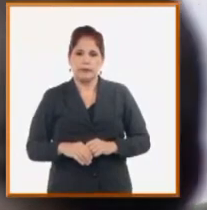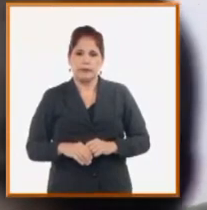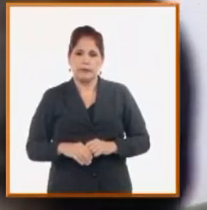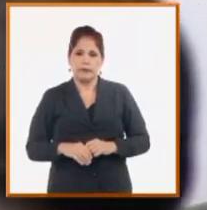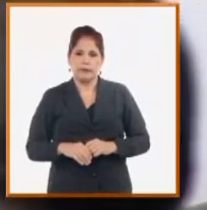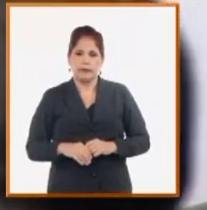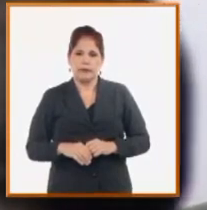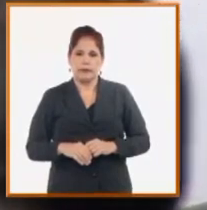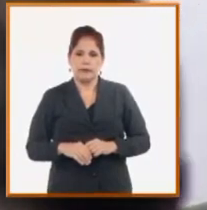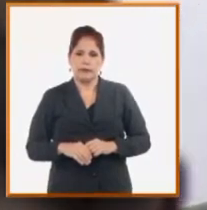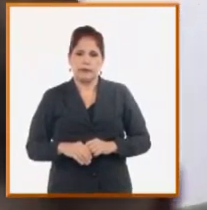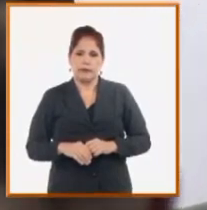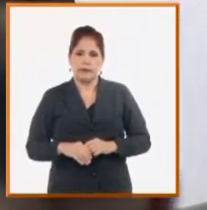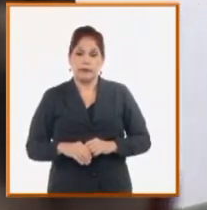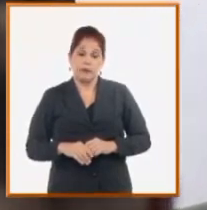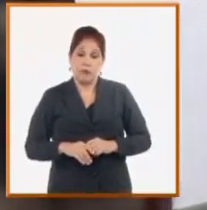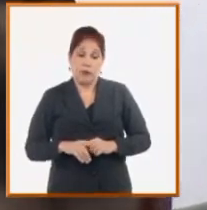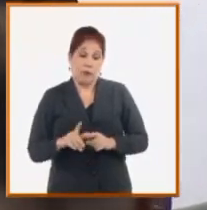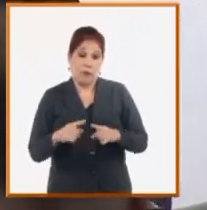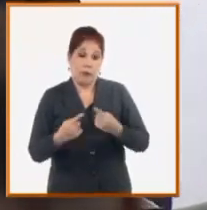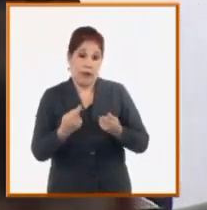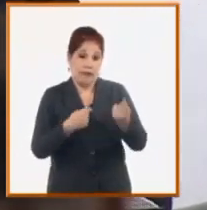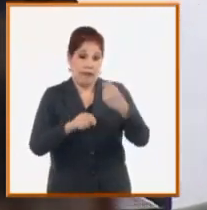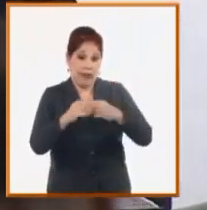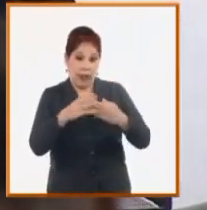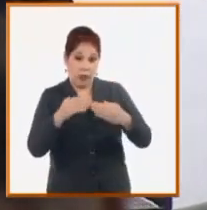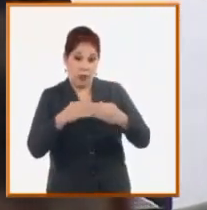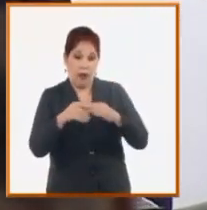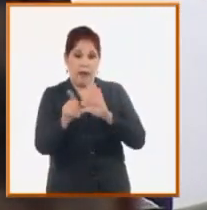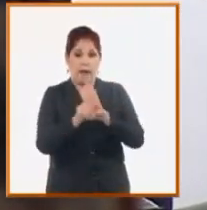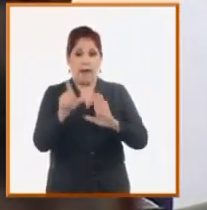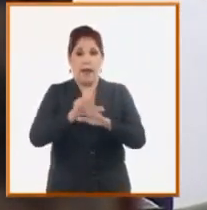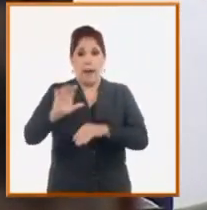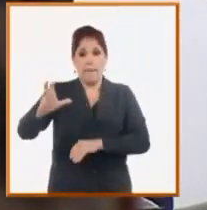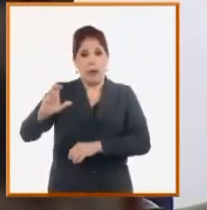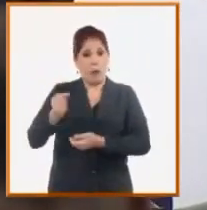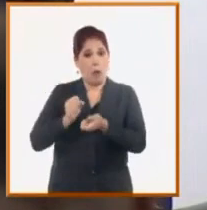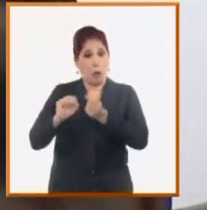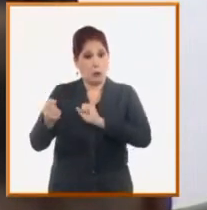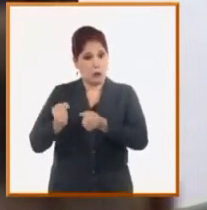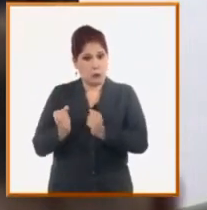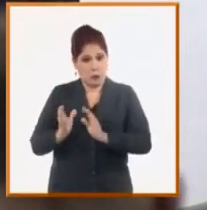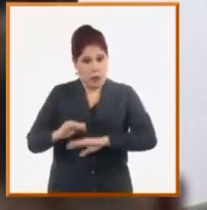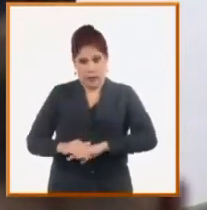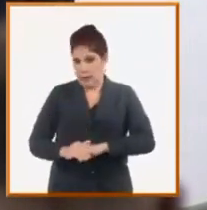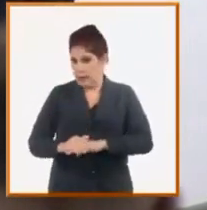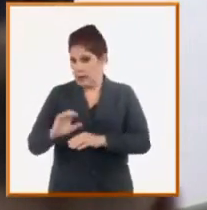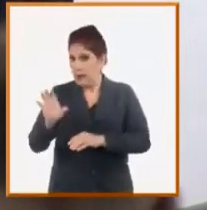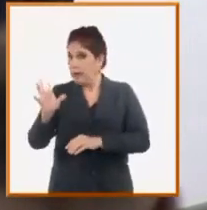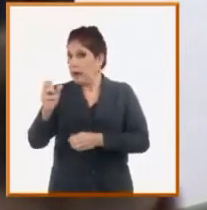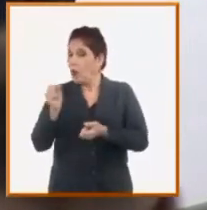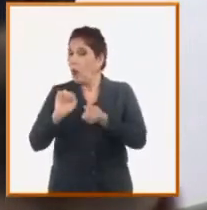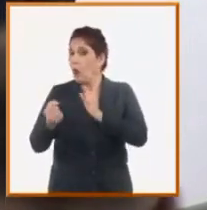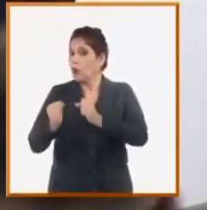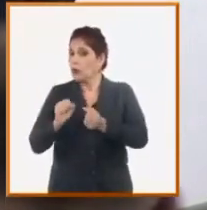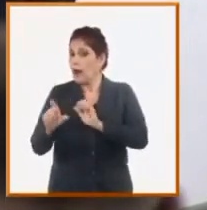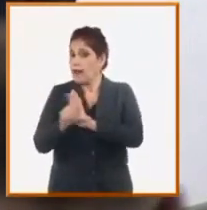Porque al ser ilegal, el banco no controla eso. El banco no controla lo ilegal.